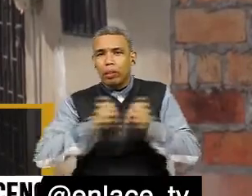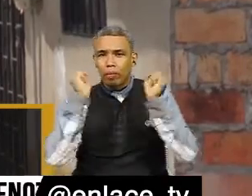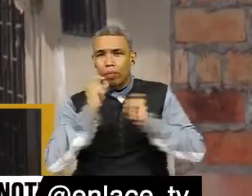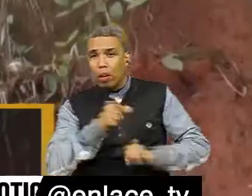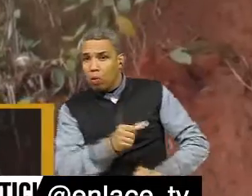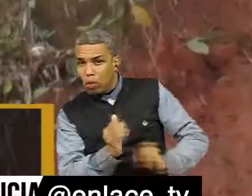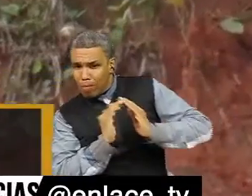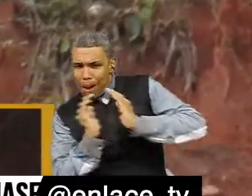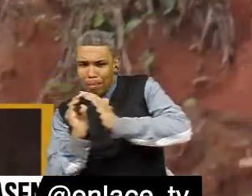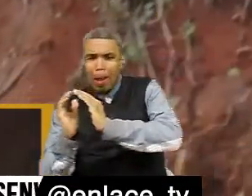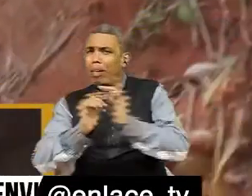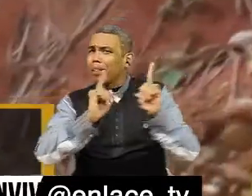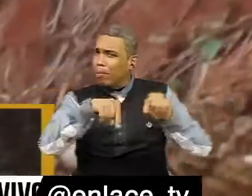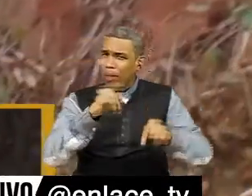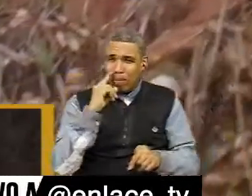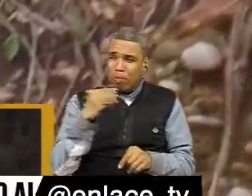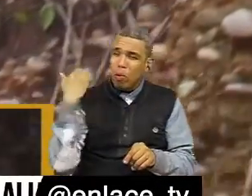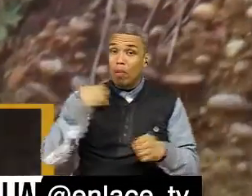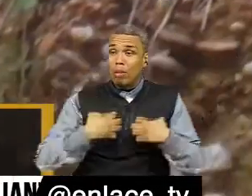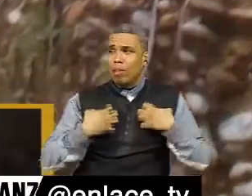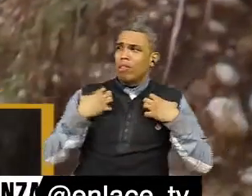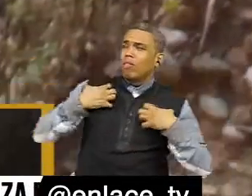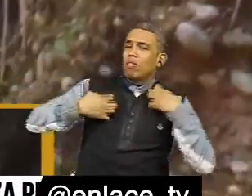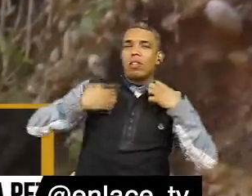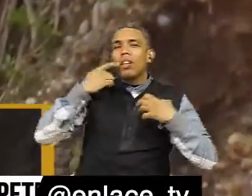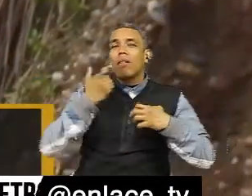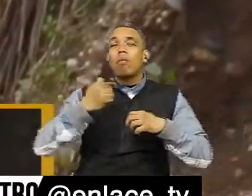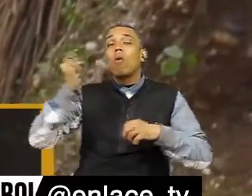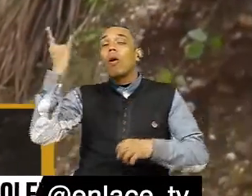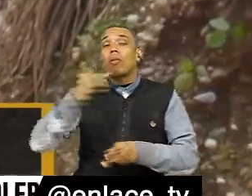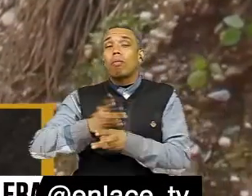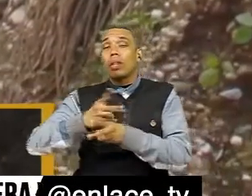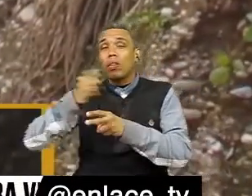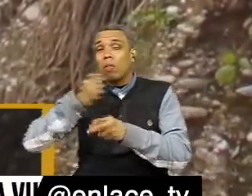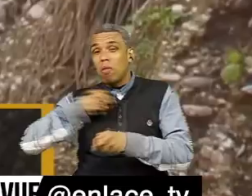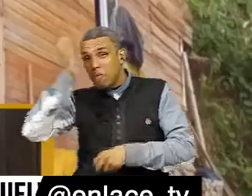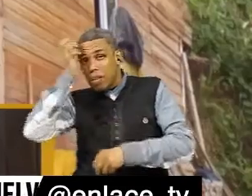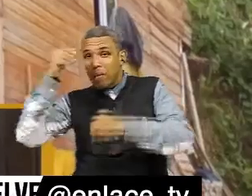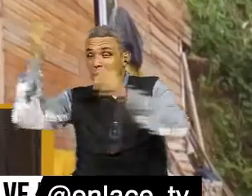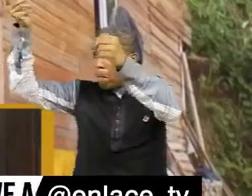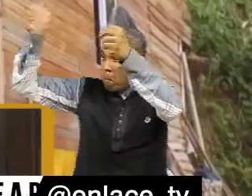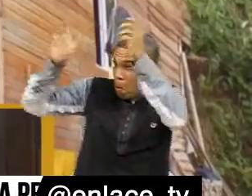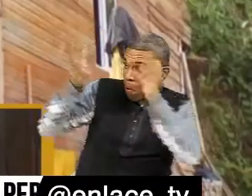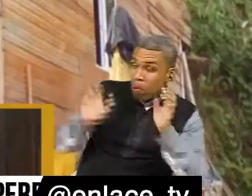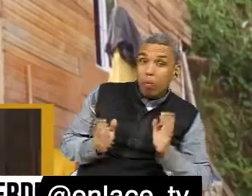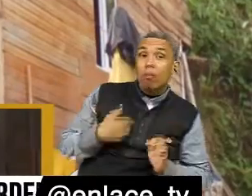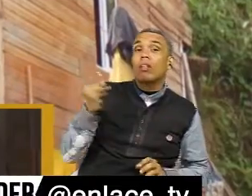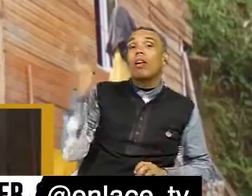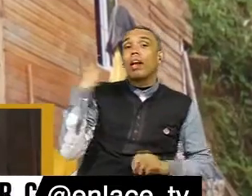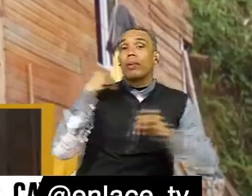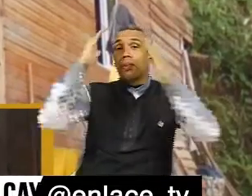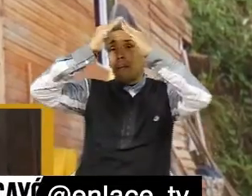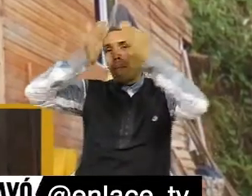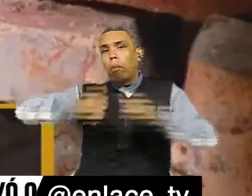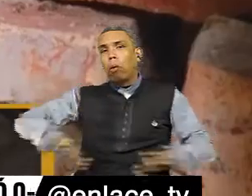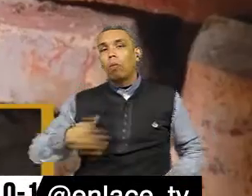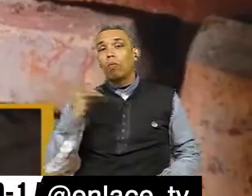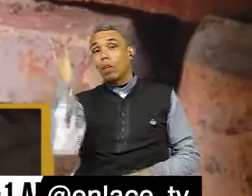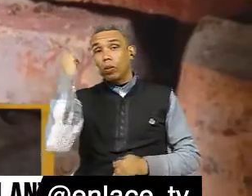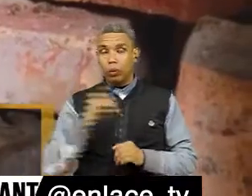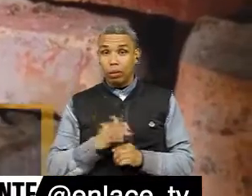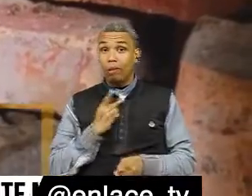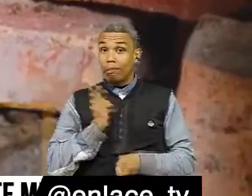por las lluvias anteriores y hay el temor de que la erosión continúe en los próximos días, sin que hasta el momento se conozca de una ayuda oficial para superar el riesgo